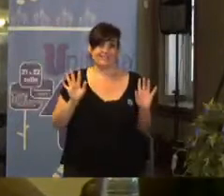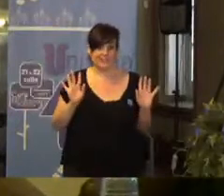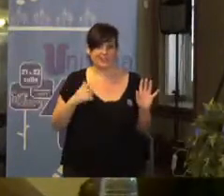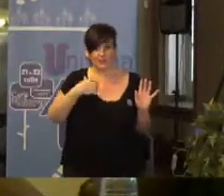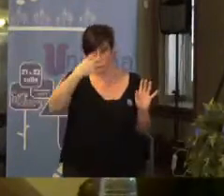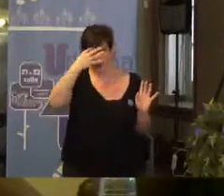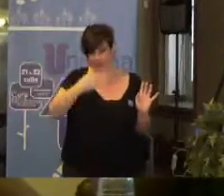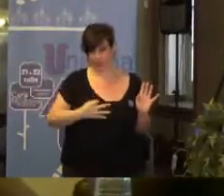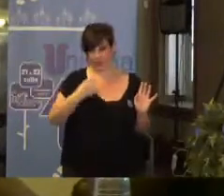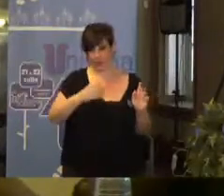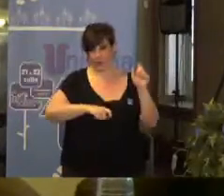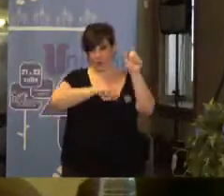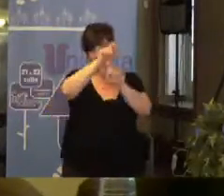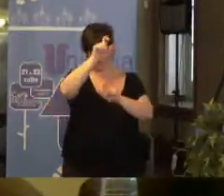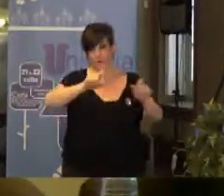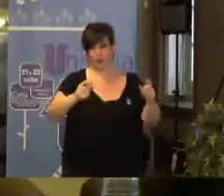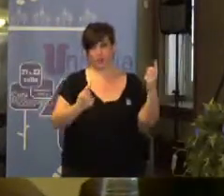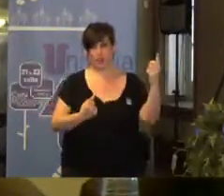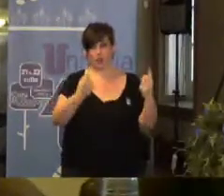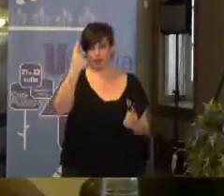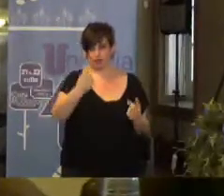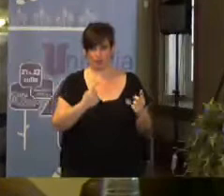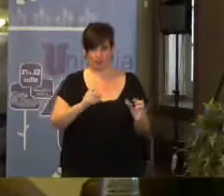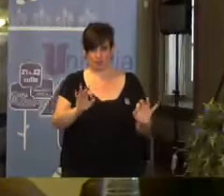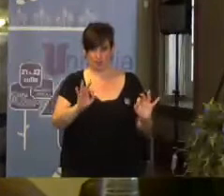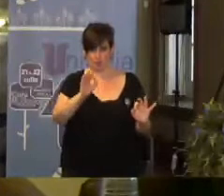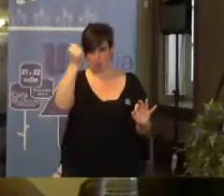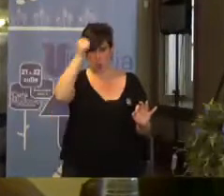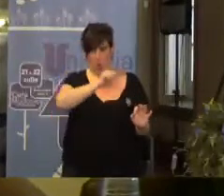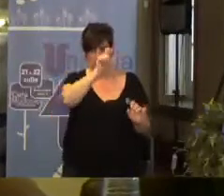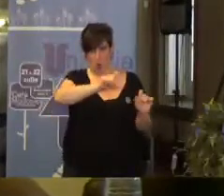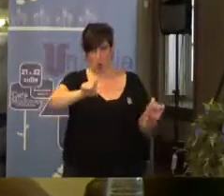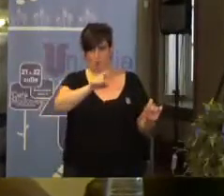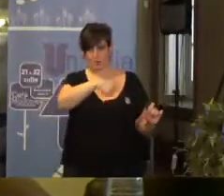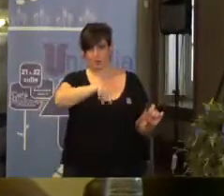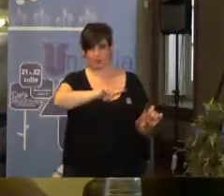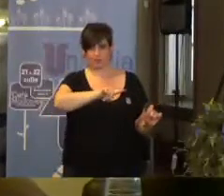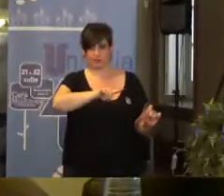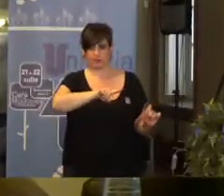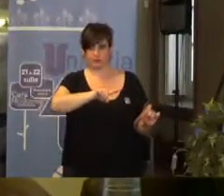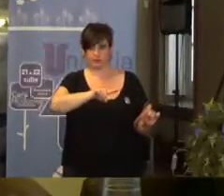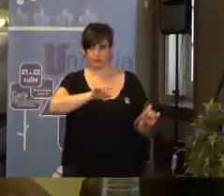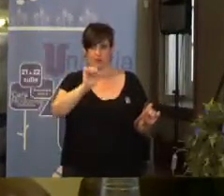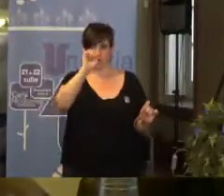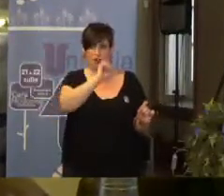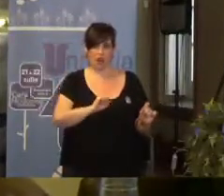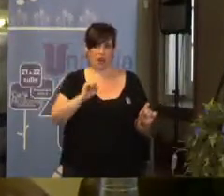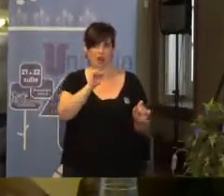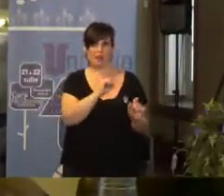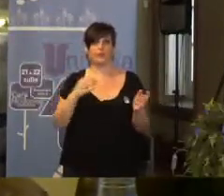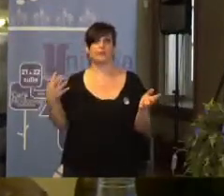determinadas persoas, fundamentalmente homes, que levan moitos anos na política